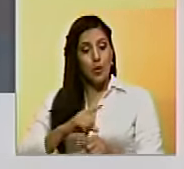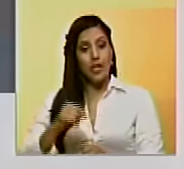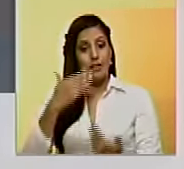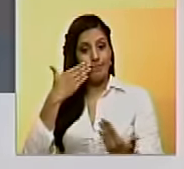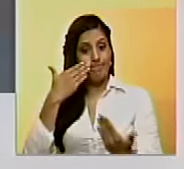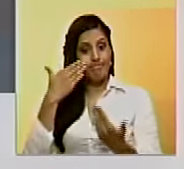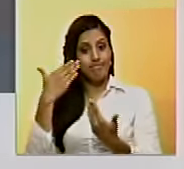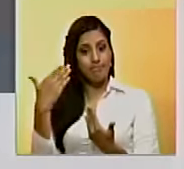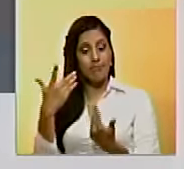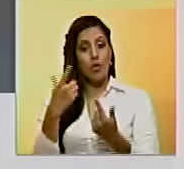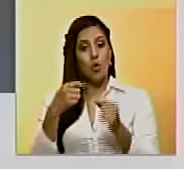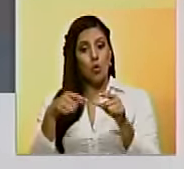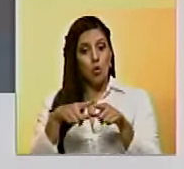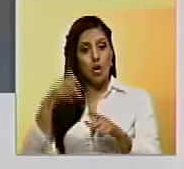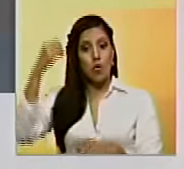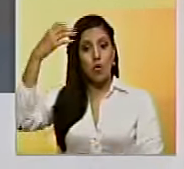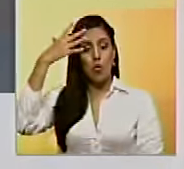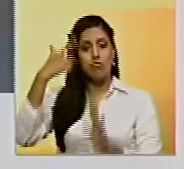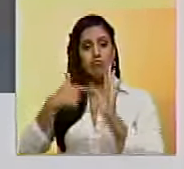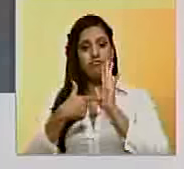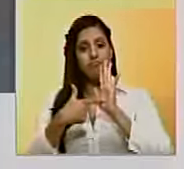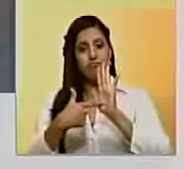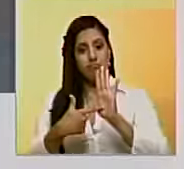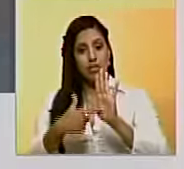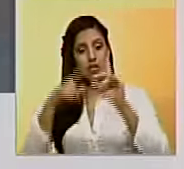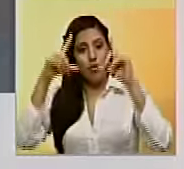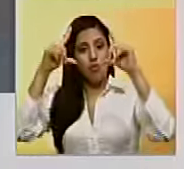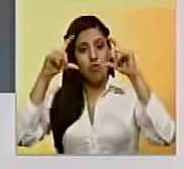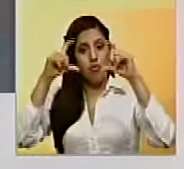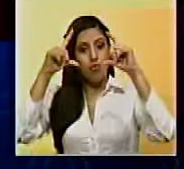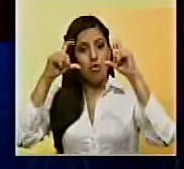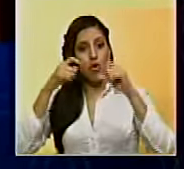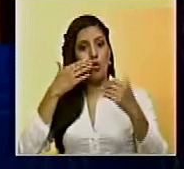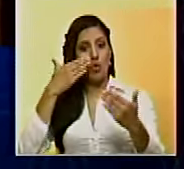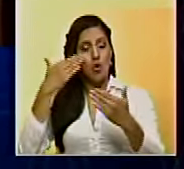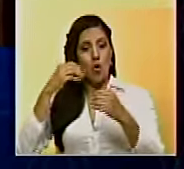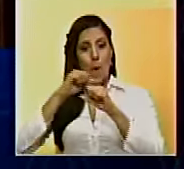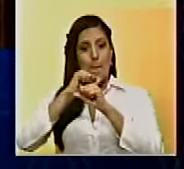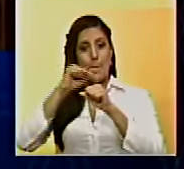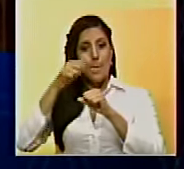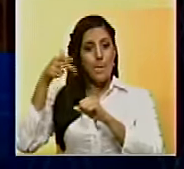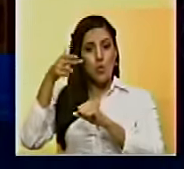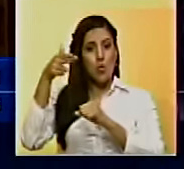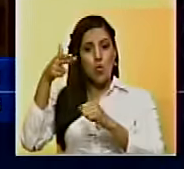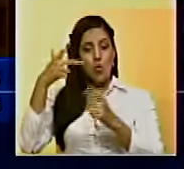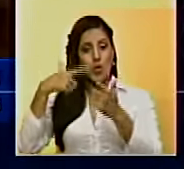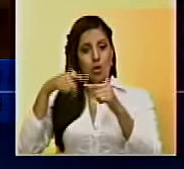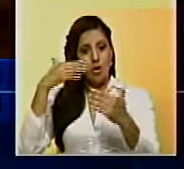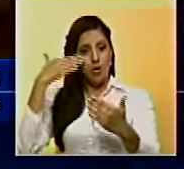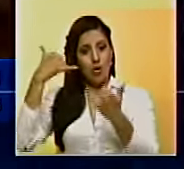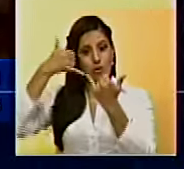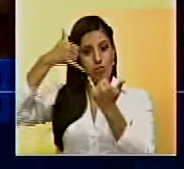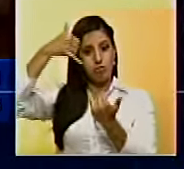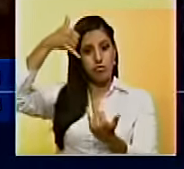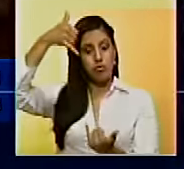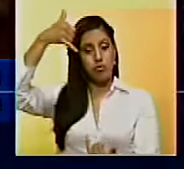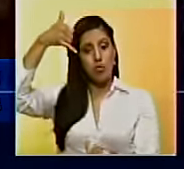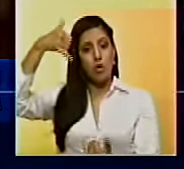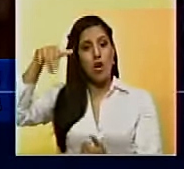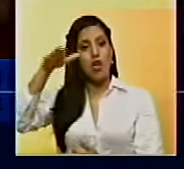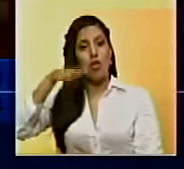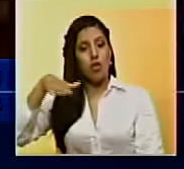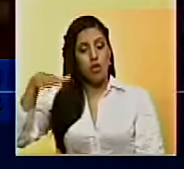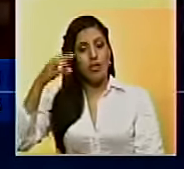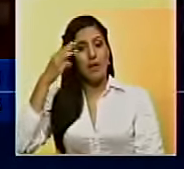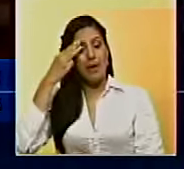titular de la cartera eléctrica mostró mediante una fotografía uno de los impactos de bala que sufriera el cableado en la subestación de los